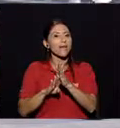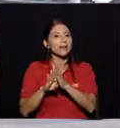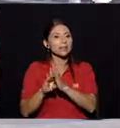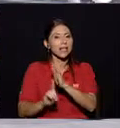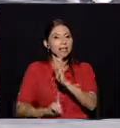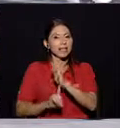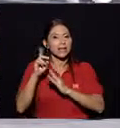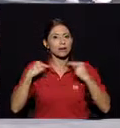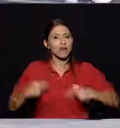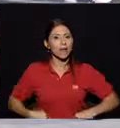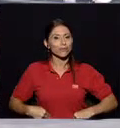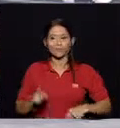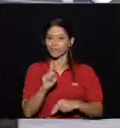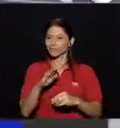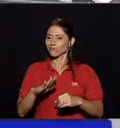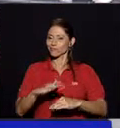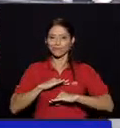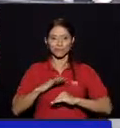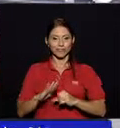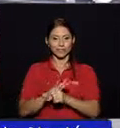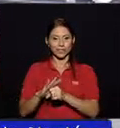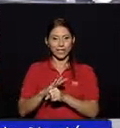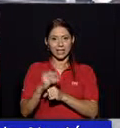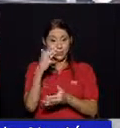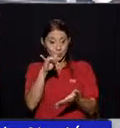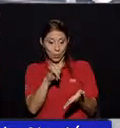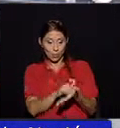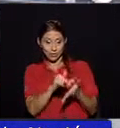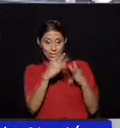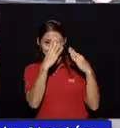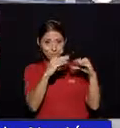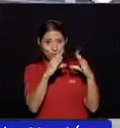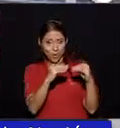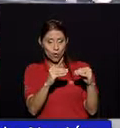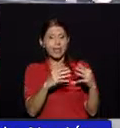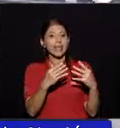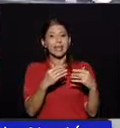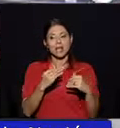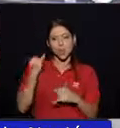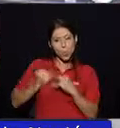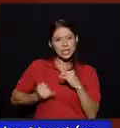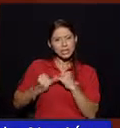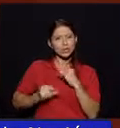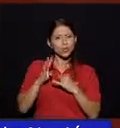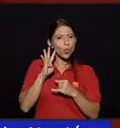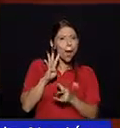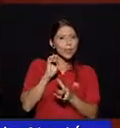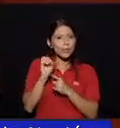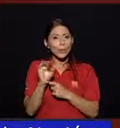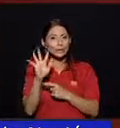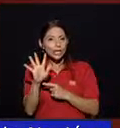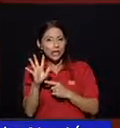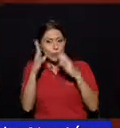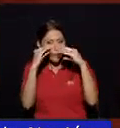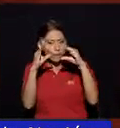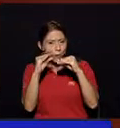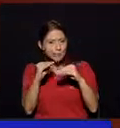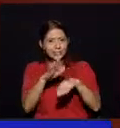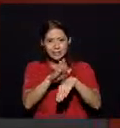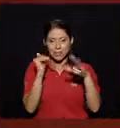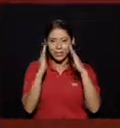humano es insuficiente. Y por eso creo que este informe, y ya los últimos 4 o 5 han venido llamando la atención sobre la necesidad